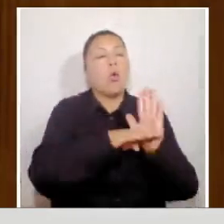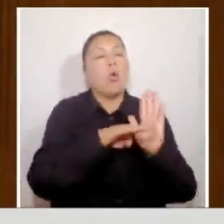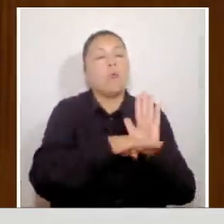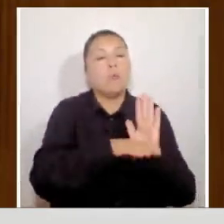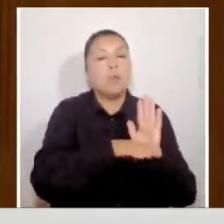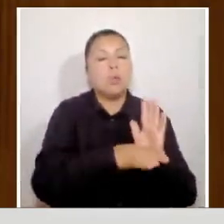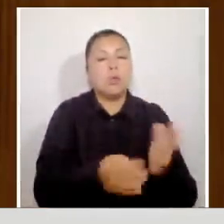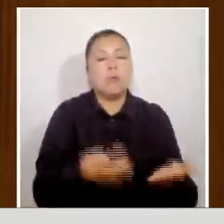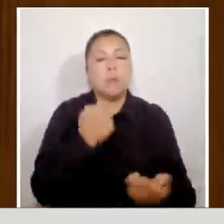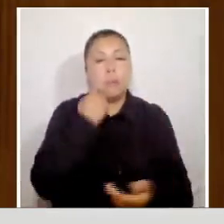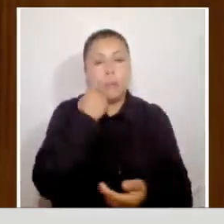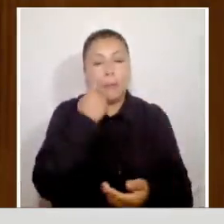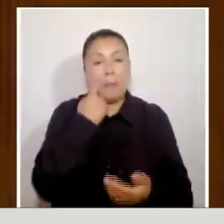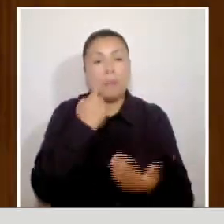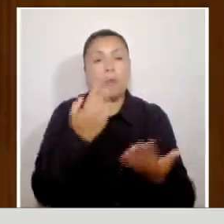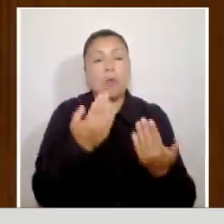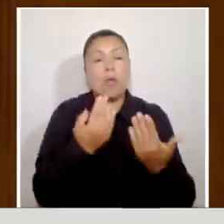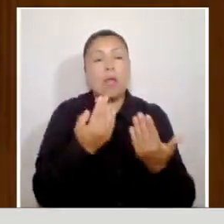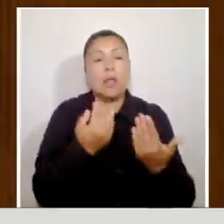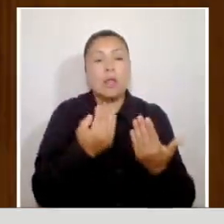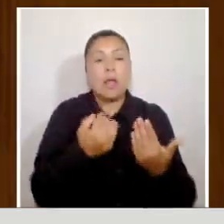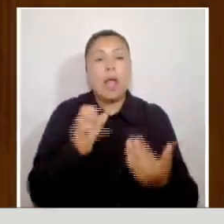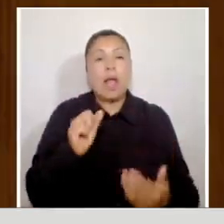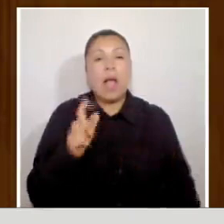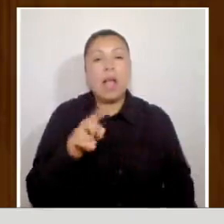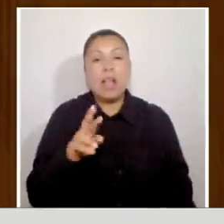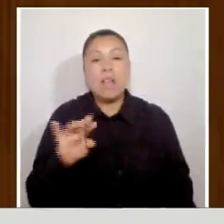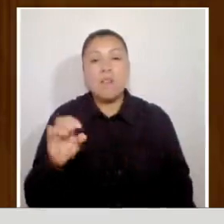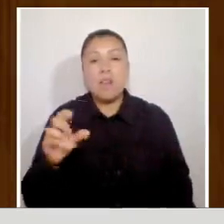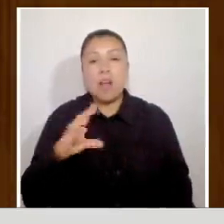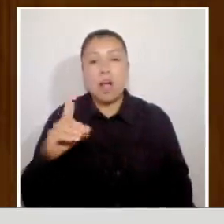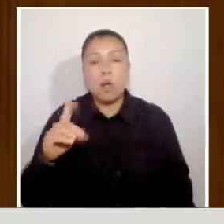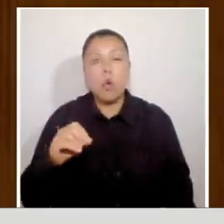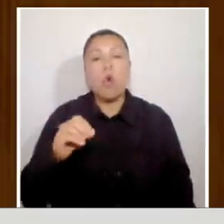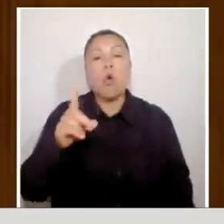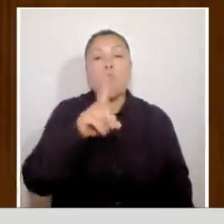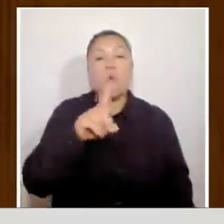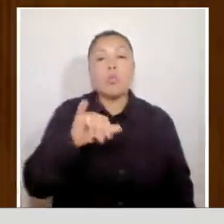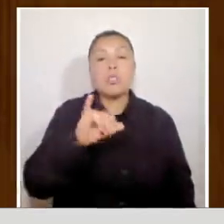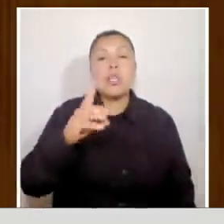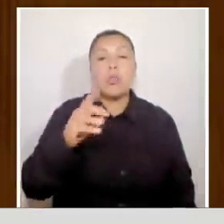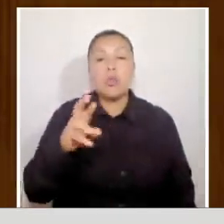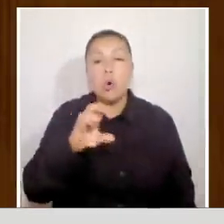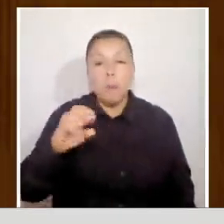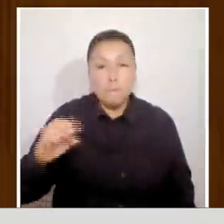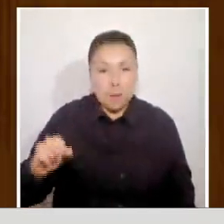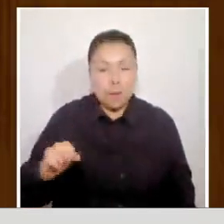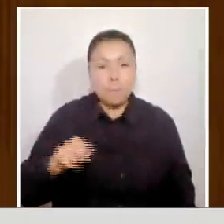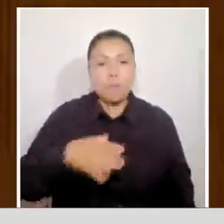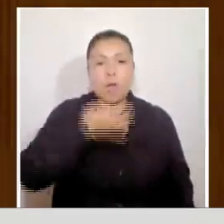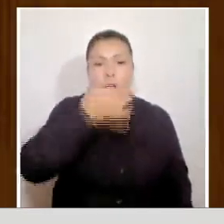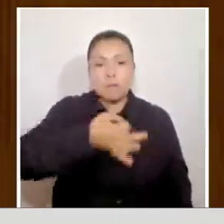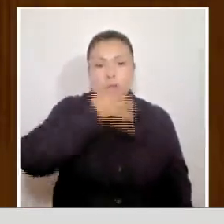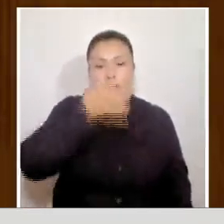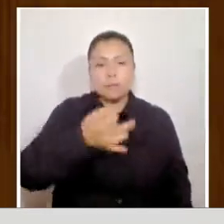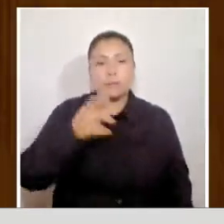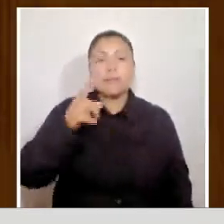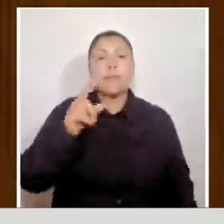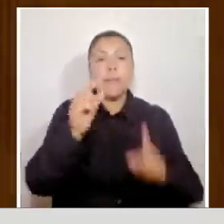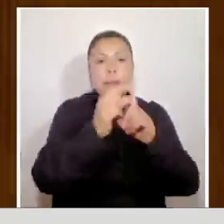para ser calificado como un síndrome por otro lado el mencionado síndrome de